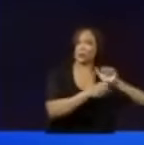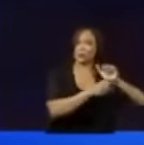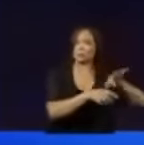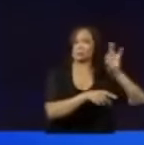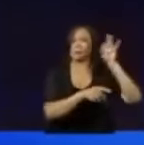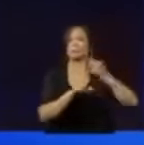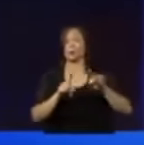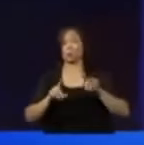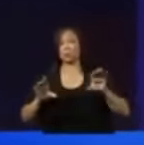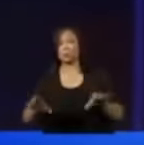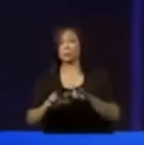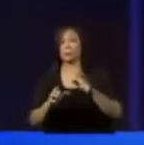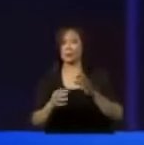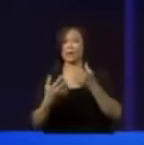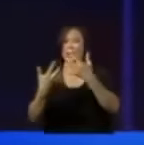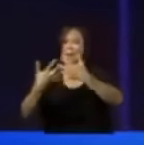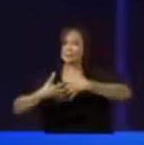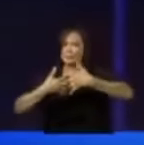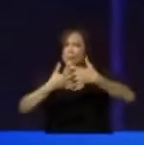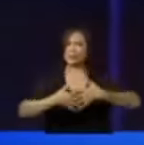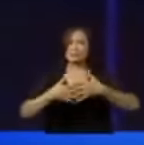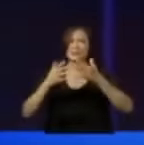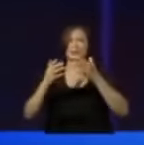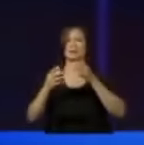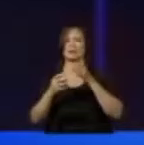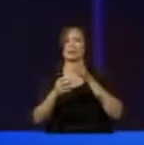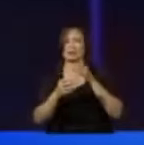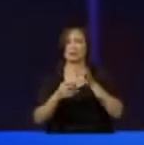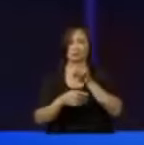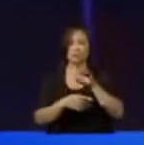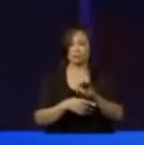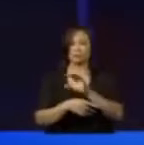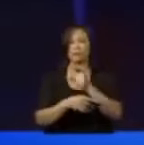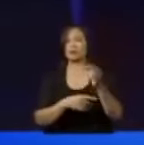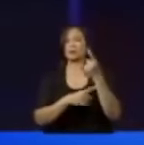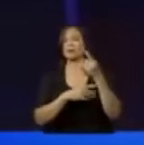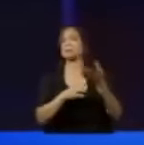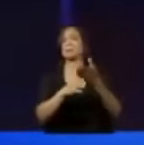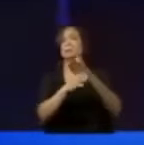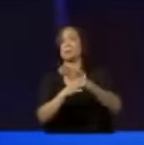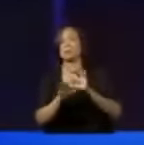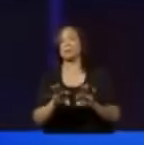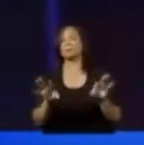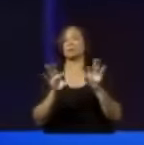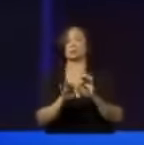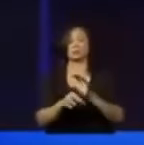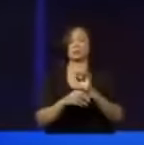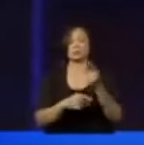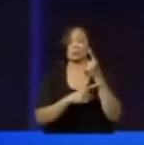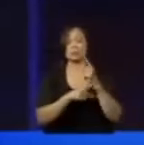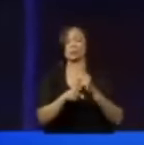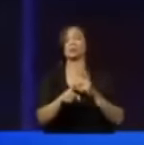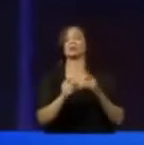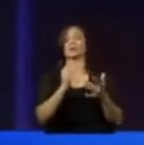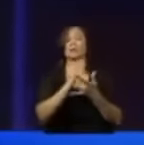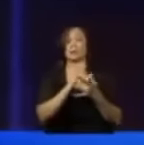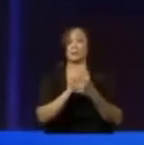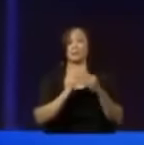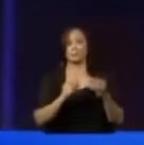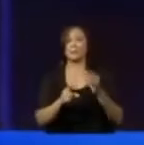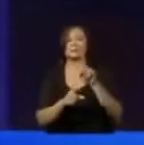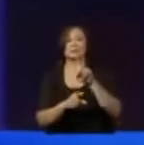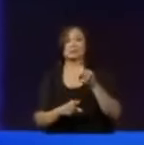de impulsar todas las empresas, de impulsar el área de Zona Franca, que ha mejorado significativamente en la parte de tecnología,